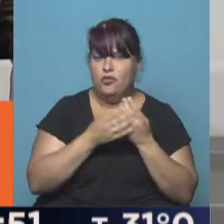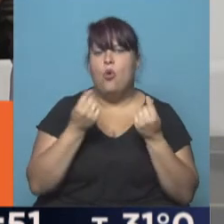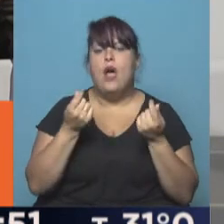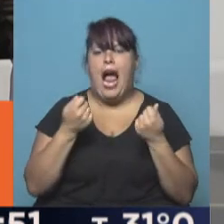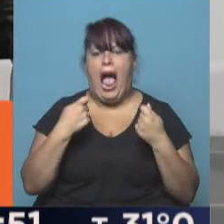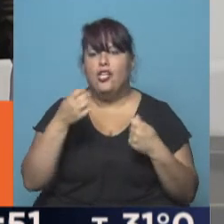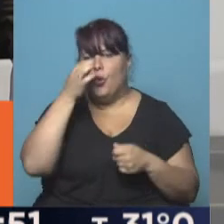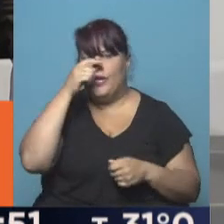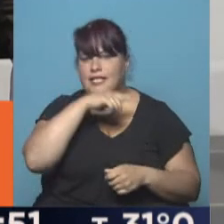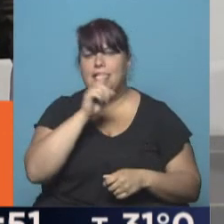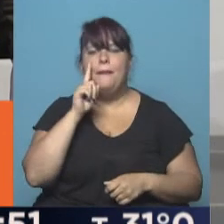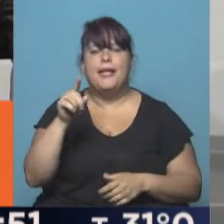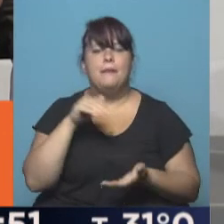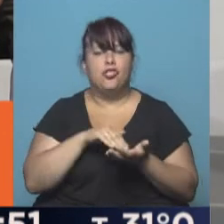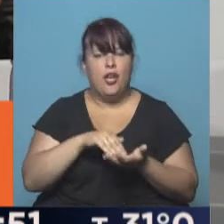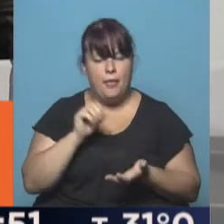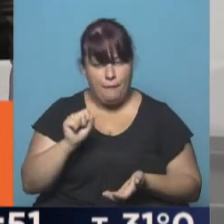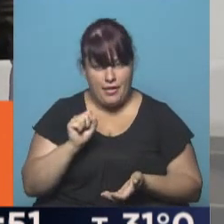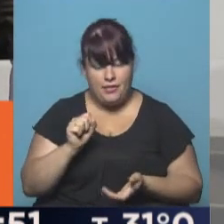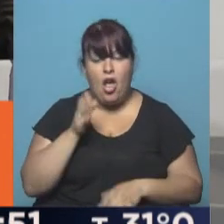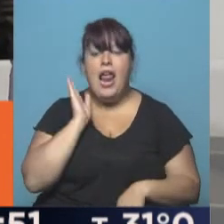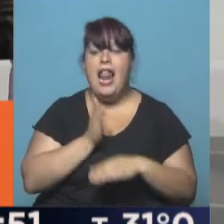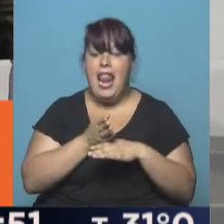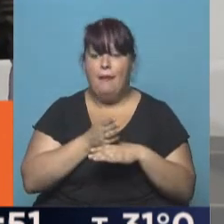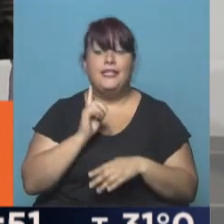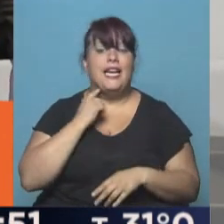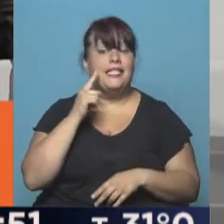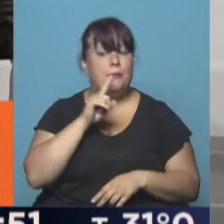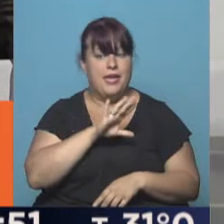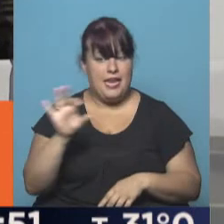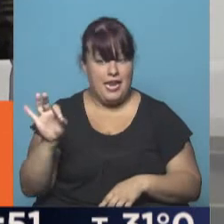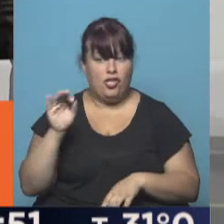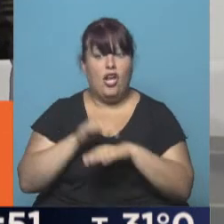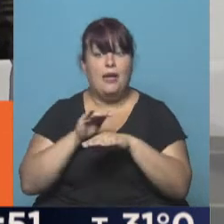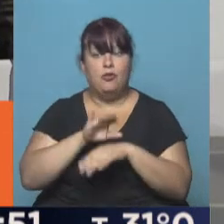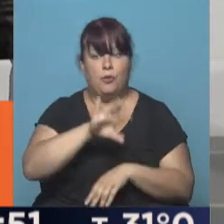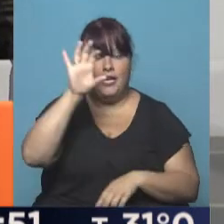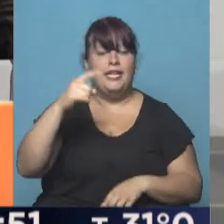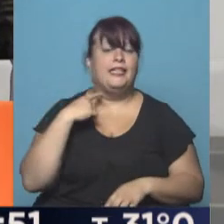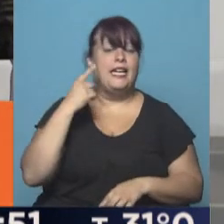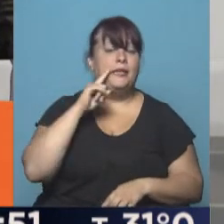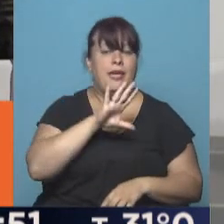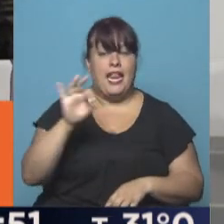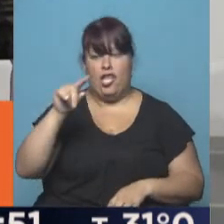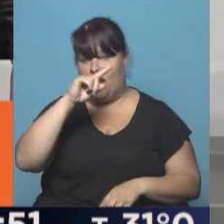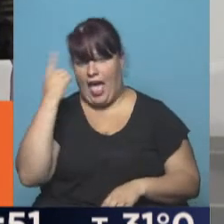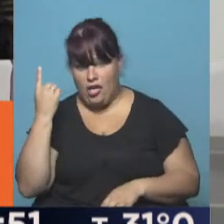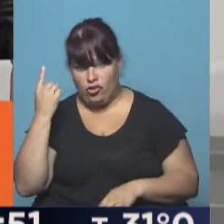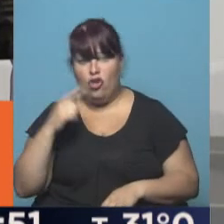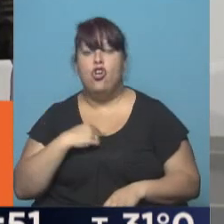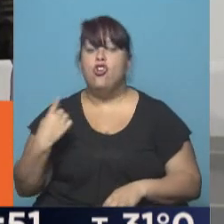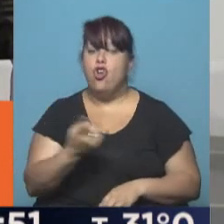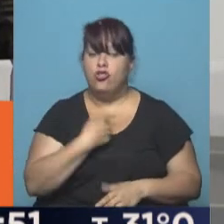de 27.000 millones de pesos, la mitad, 13.500, se hacían cargo las provincias y 13.500 la nación.